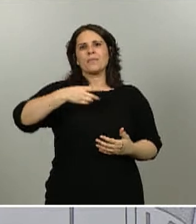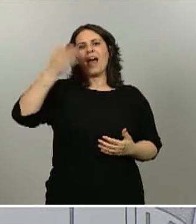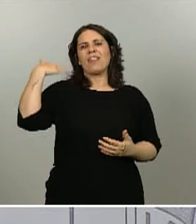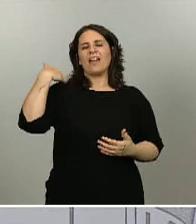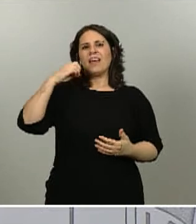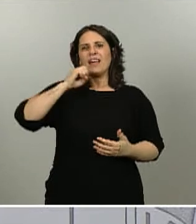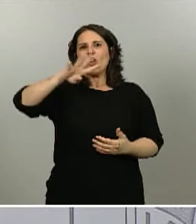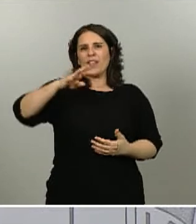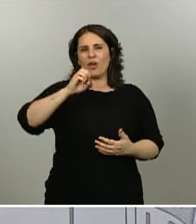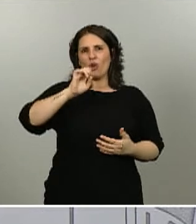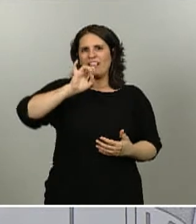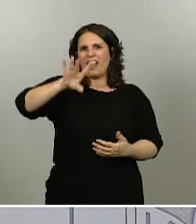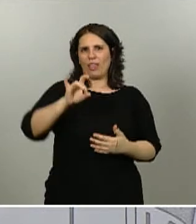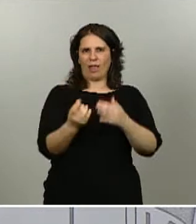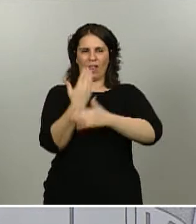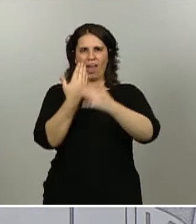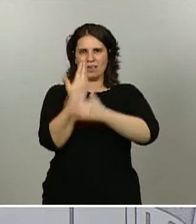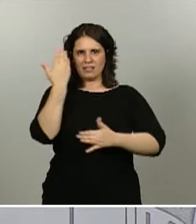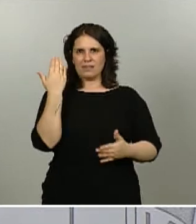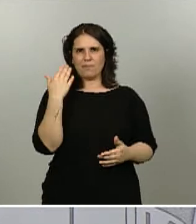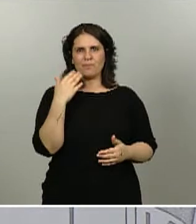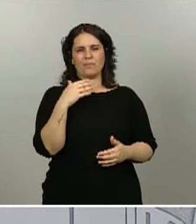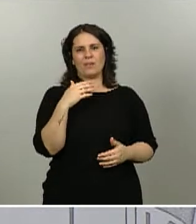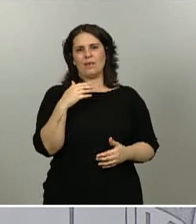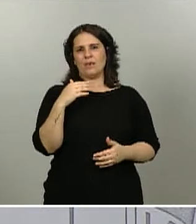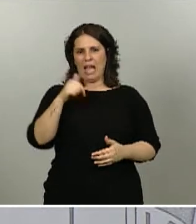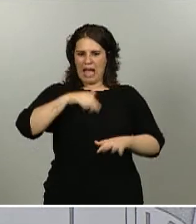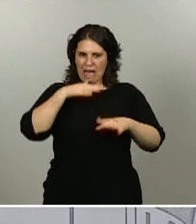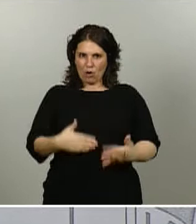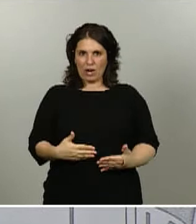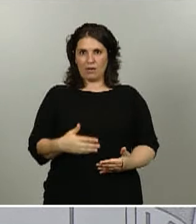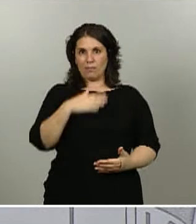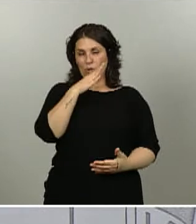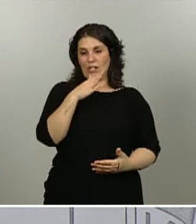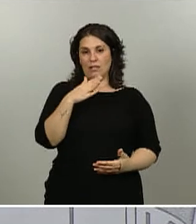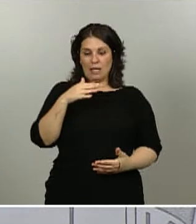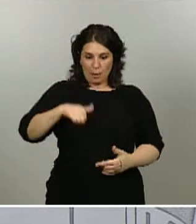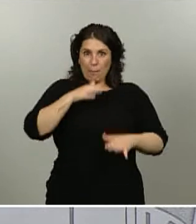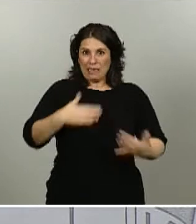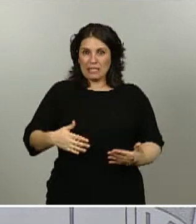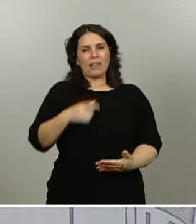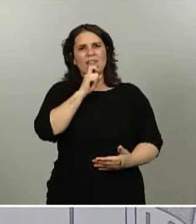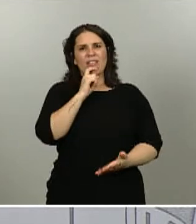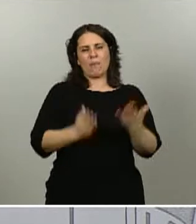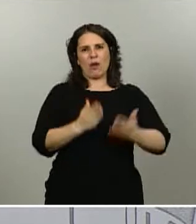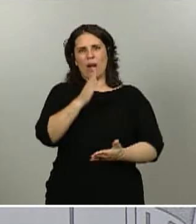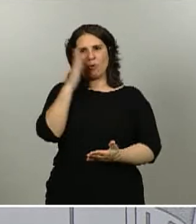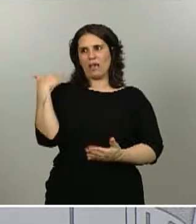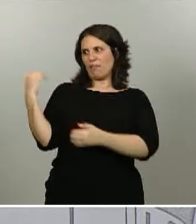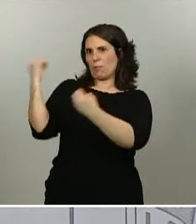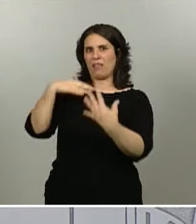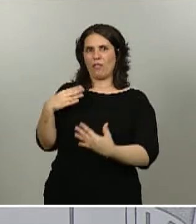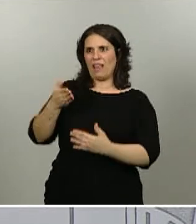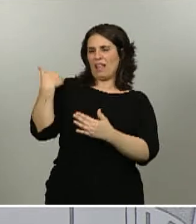lo que nos impedía poder valorar correctamente lo que estaba pasando ahora. La verdad es que en el Ministerio, y yo creo que en las